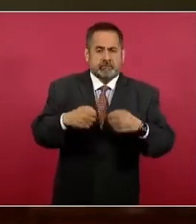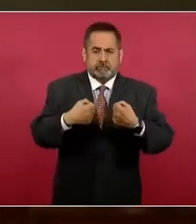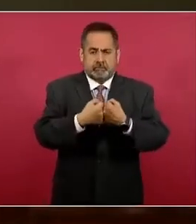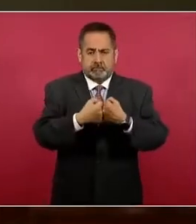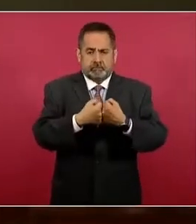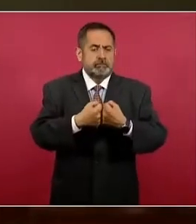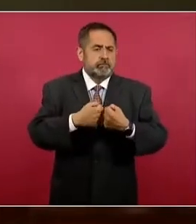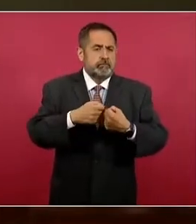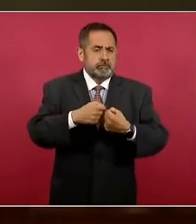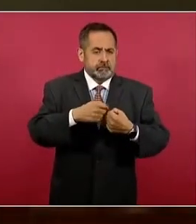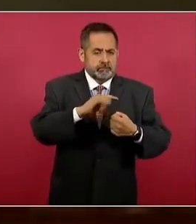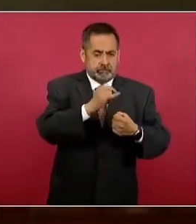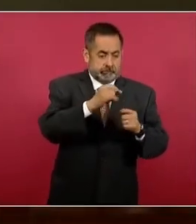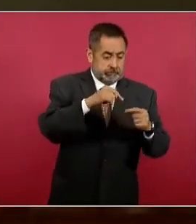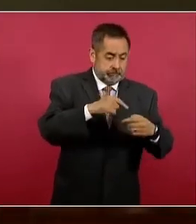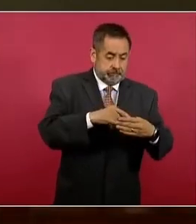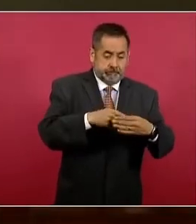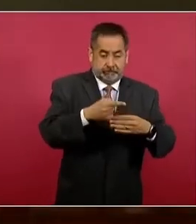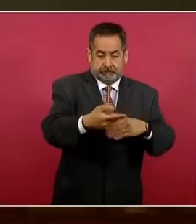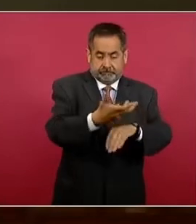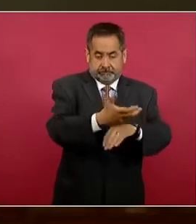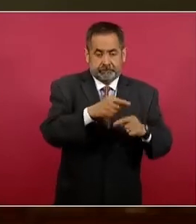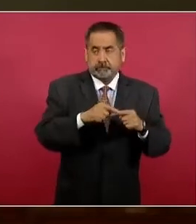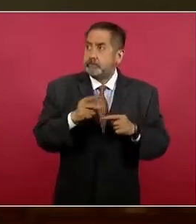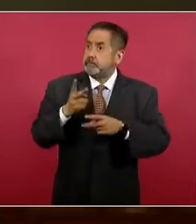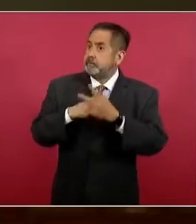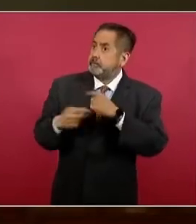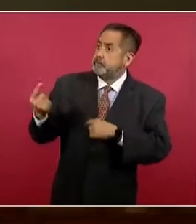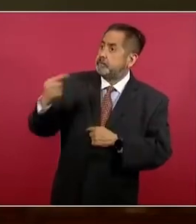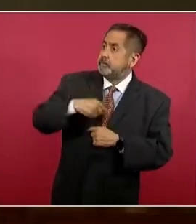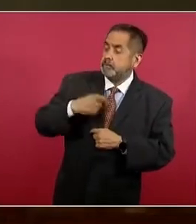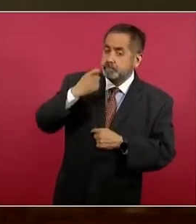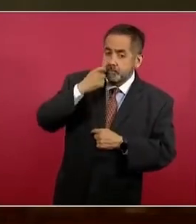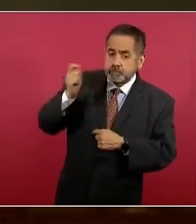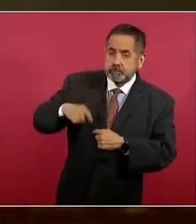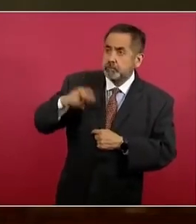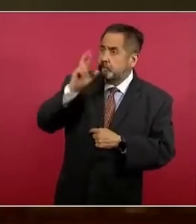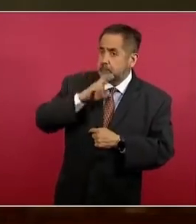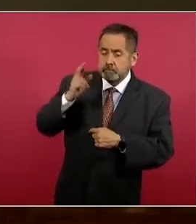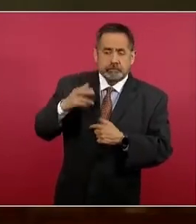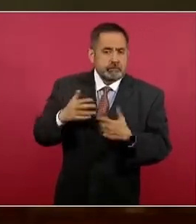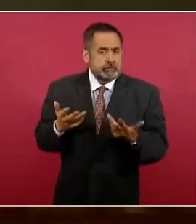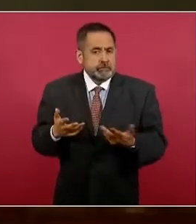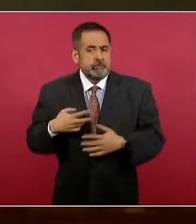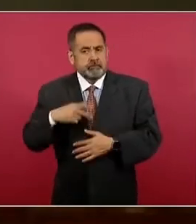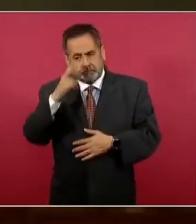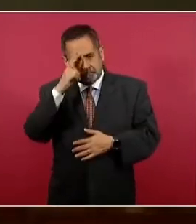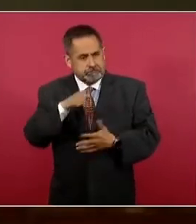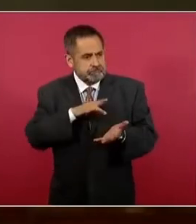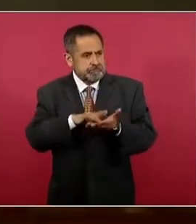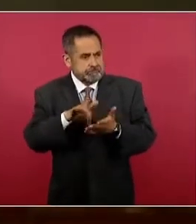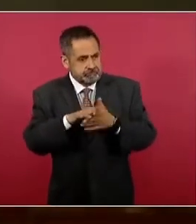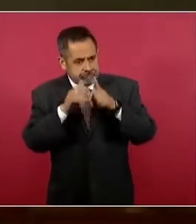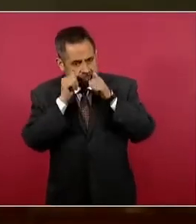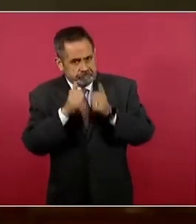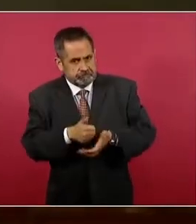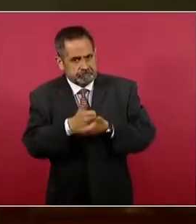Tijuana, de Rusia y de Ucrania, y si Estados Unidos está en contacto con México atendiendo